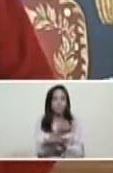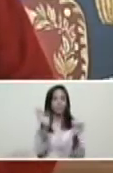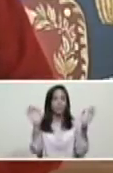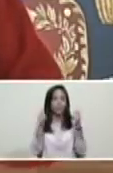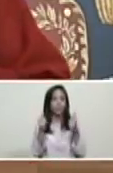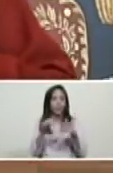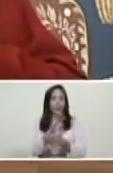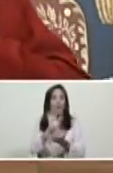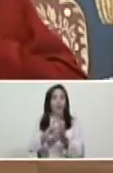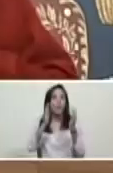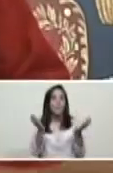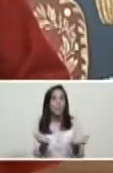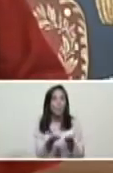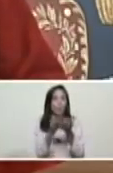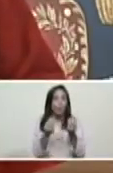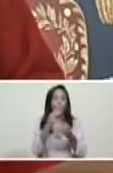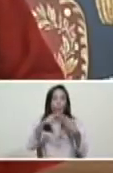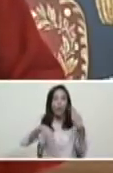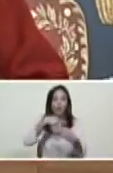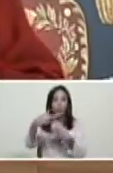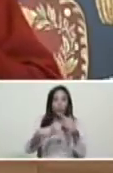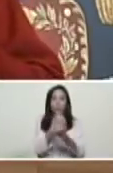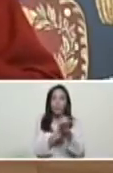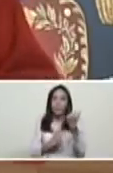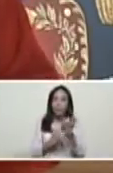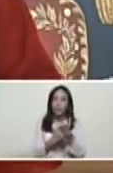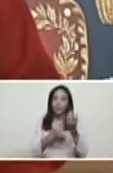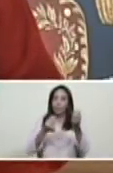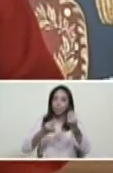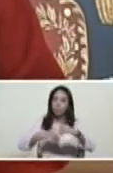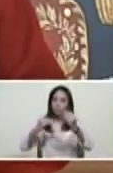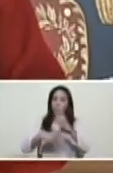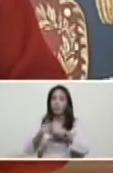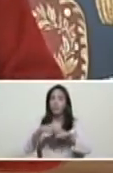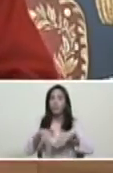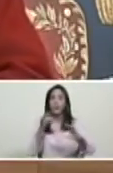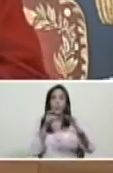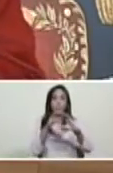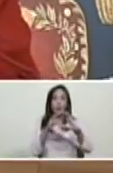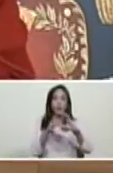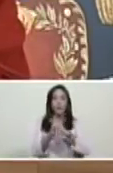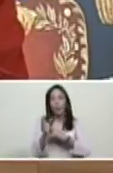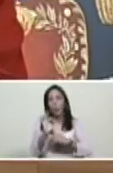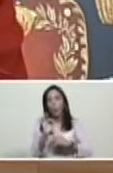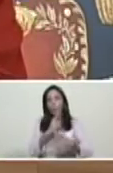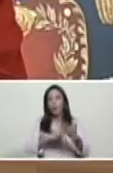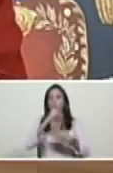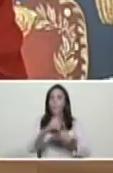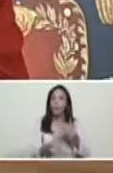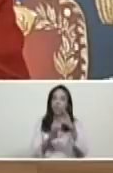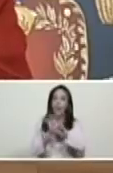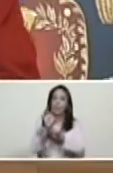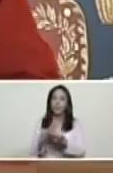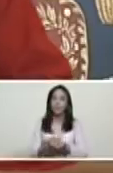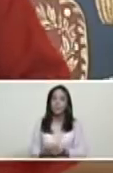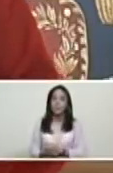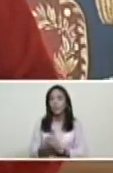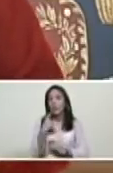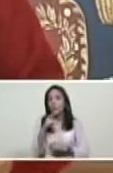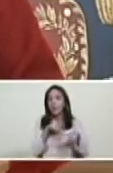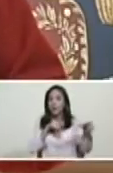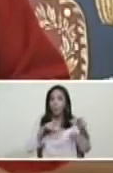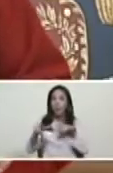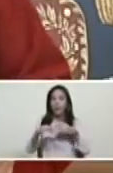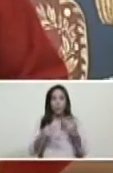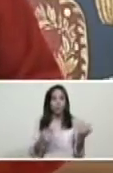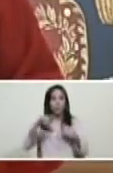mundial de la revolución bolivariana, del plan de la patria. Y hemos dejado ya el piso hecho,